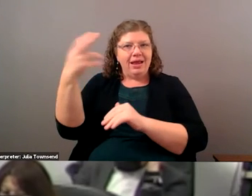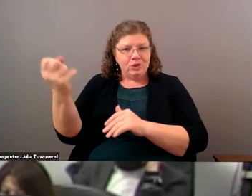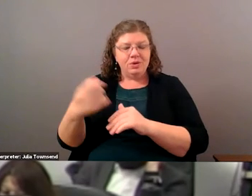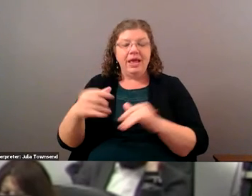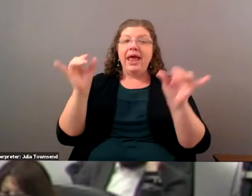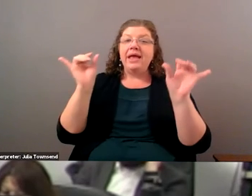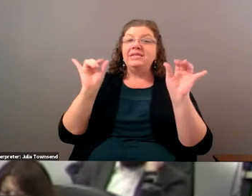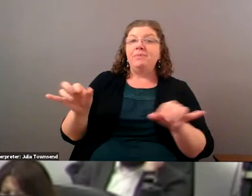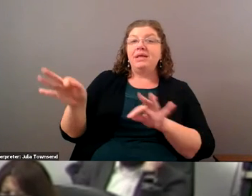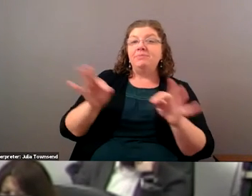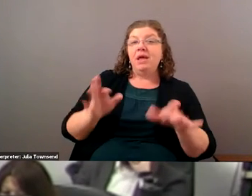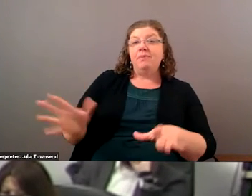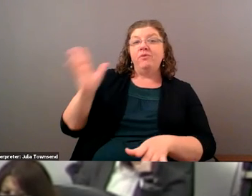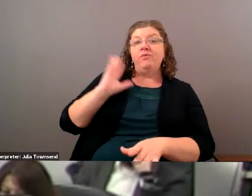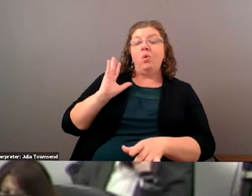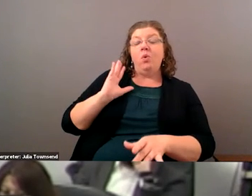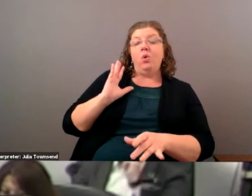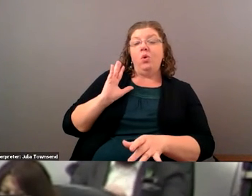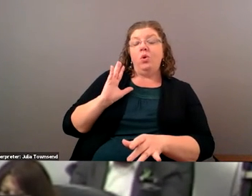con matemáticas.